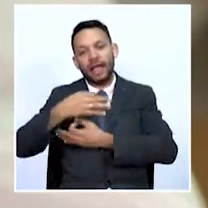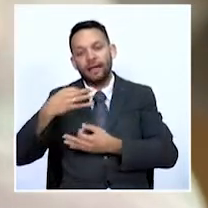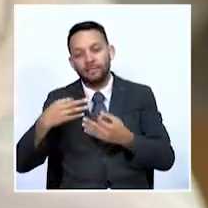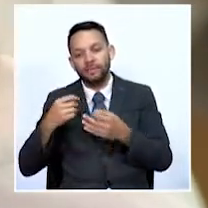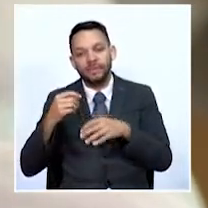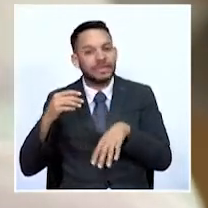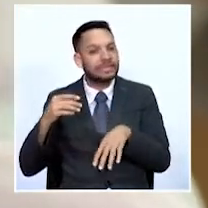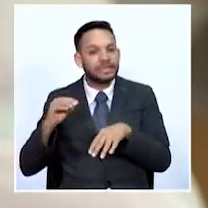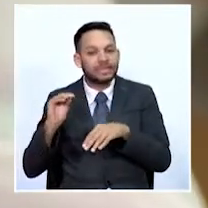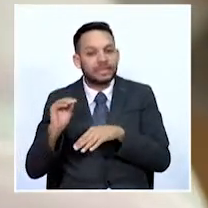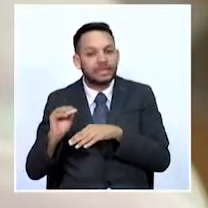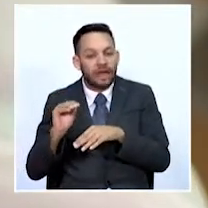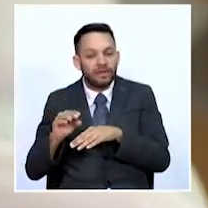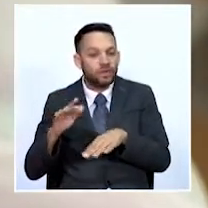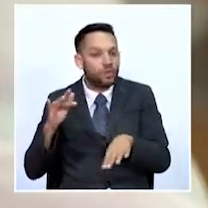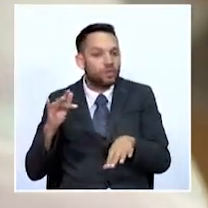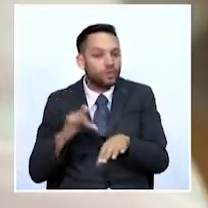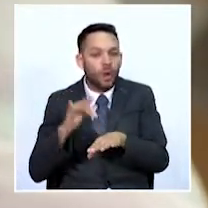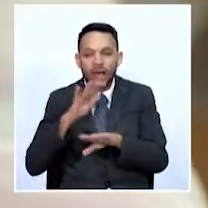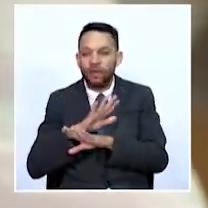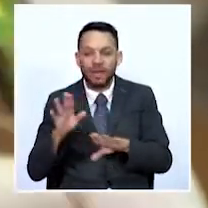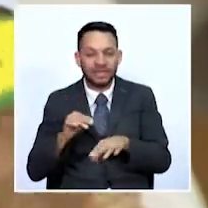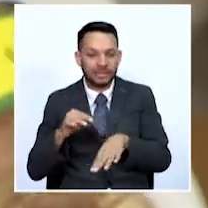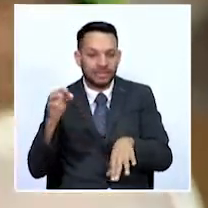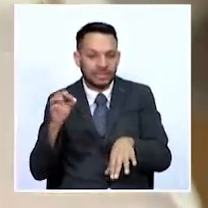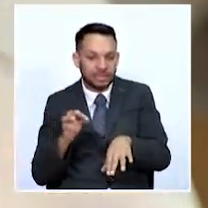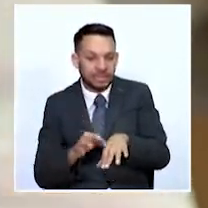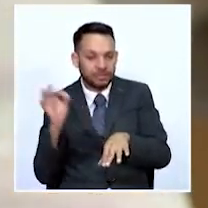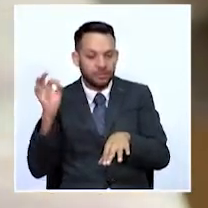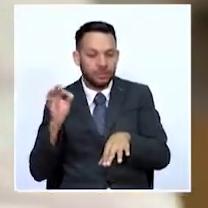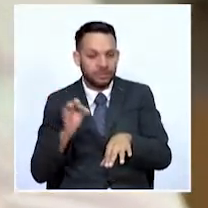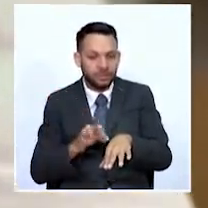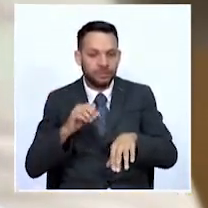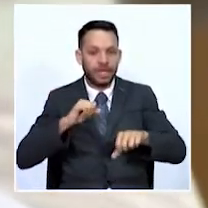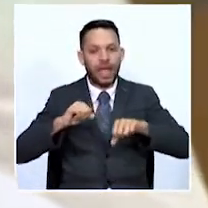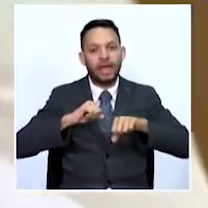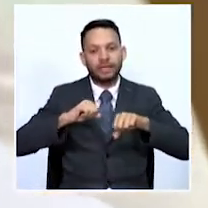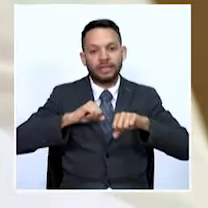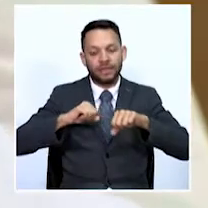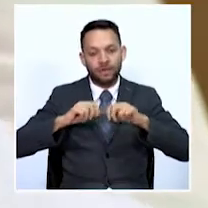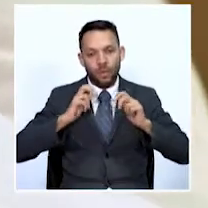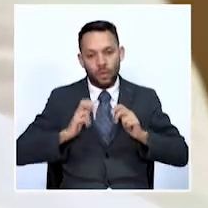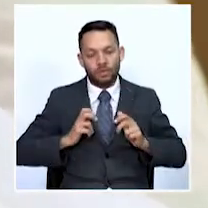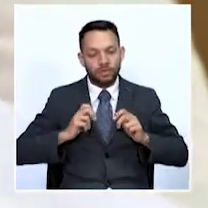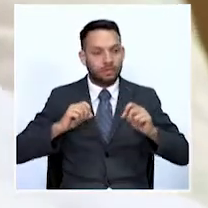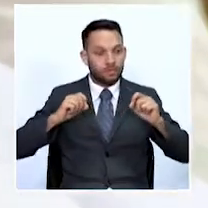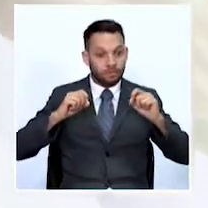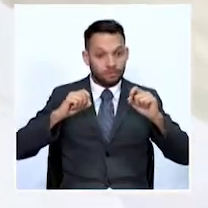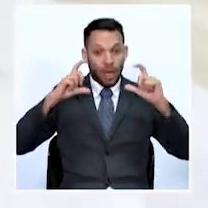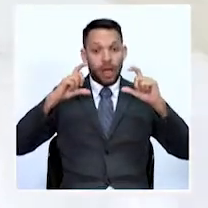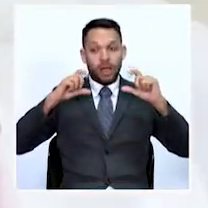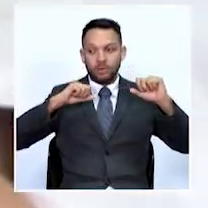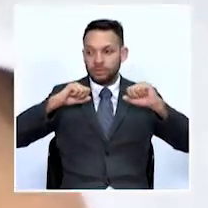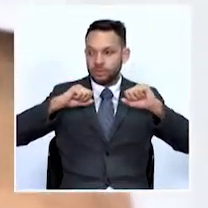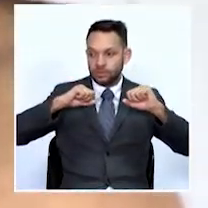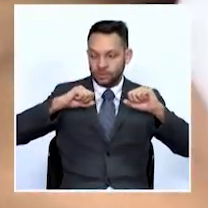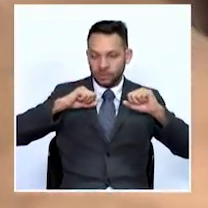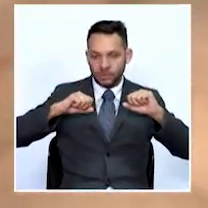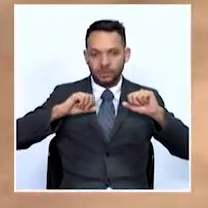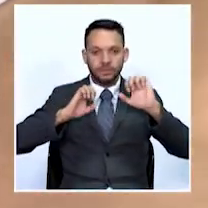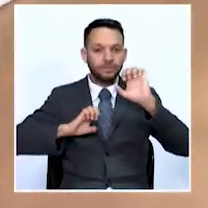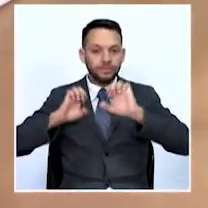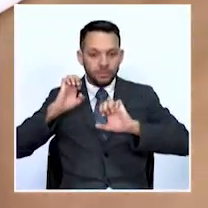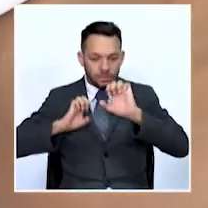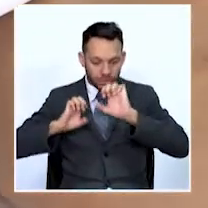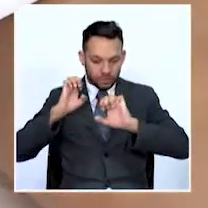en estos puntos, buscando una respuesta inmunológica, que el cuerpo mismo encuentre su